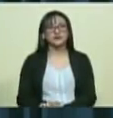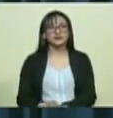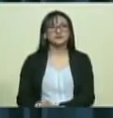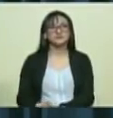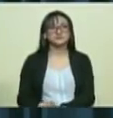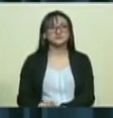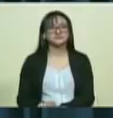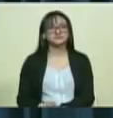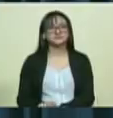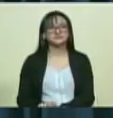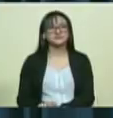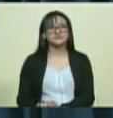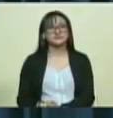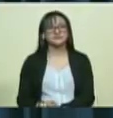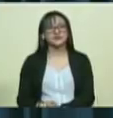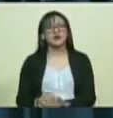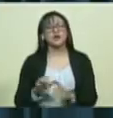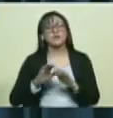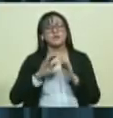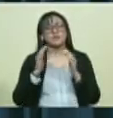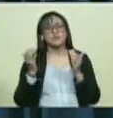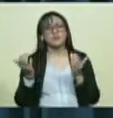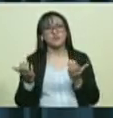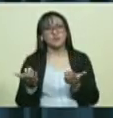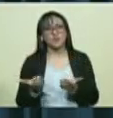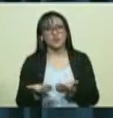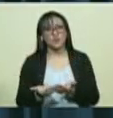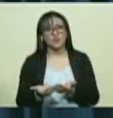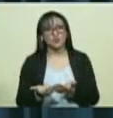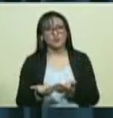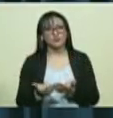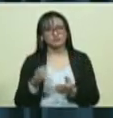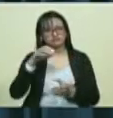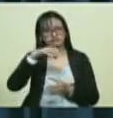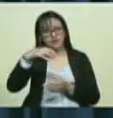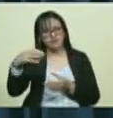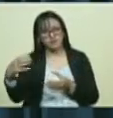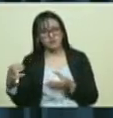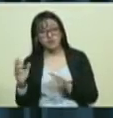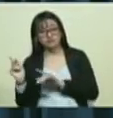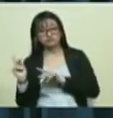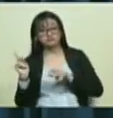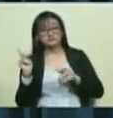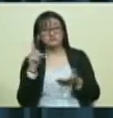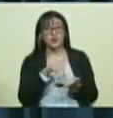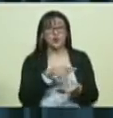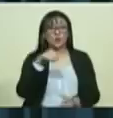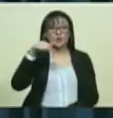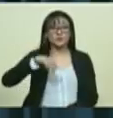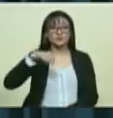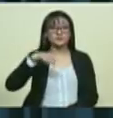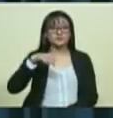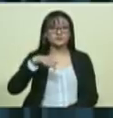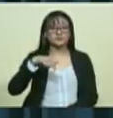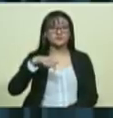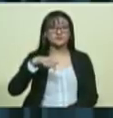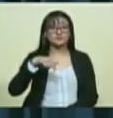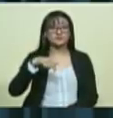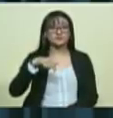del planeta entero de países de todo el mundo han venido en estos días a cubrir